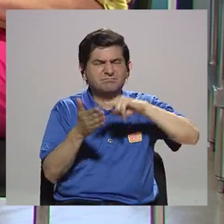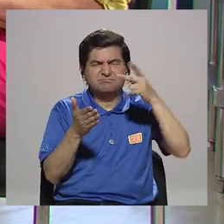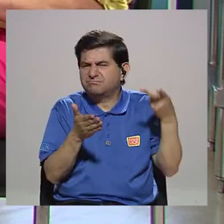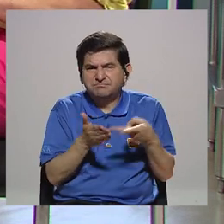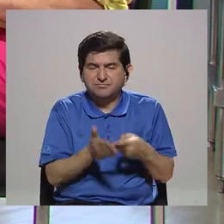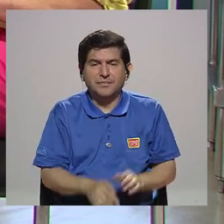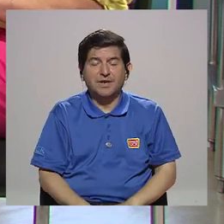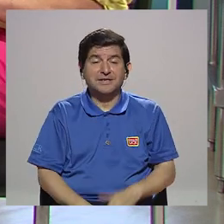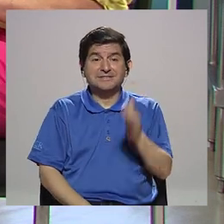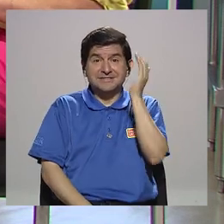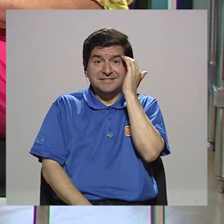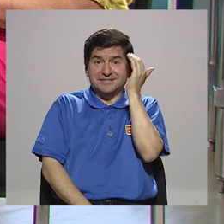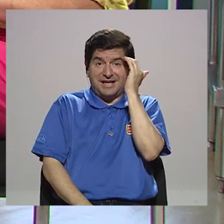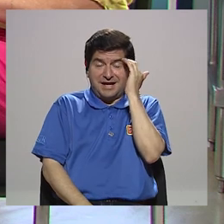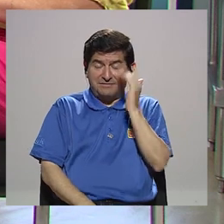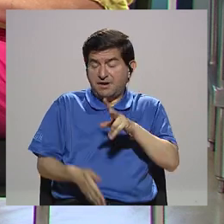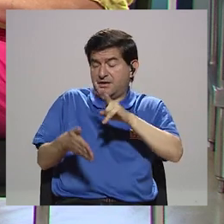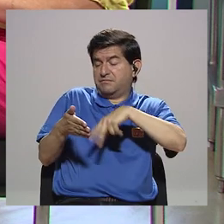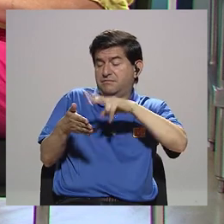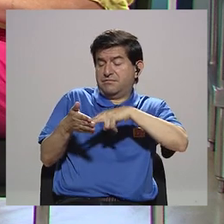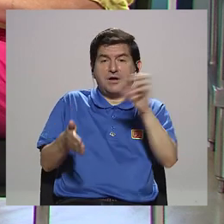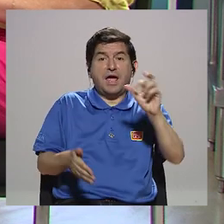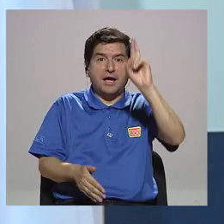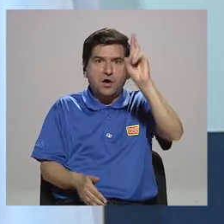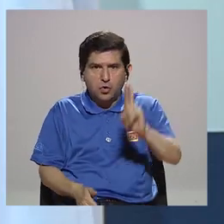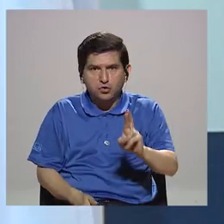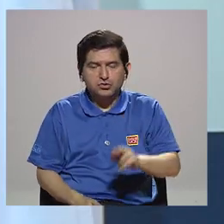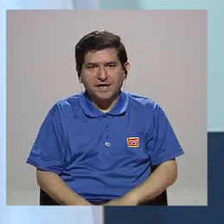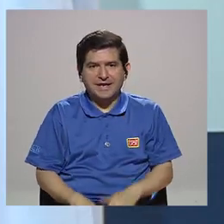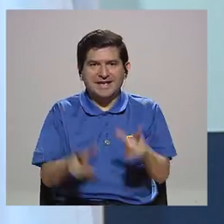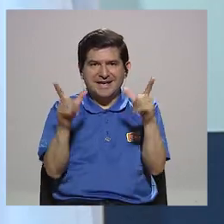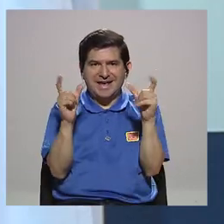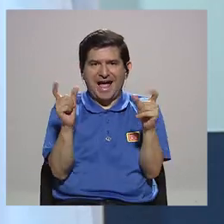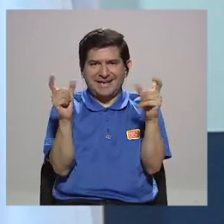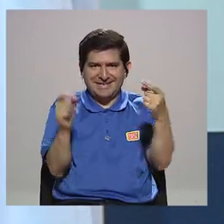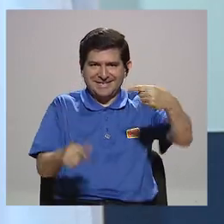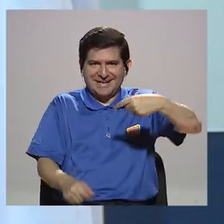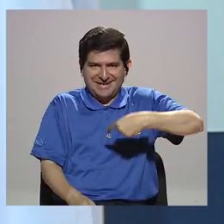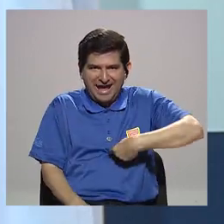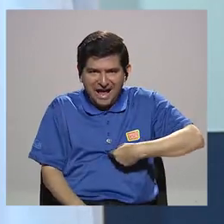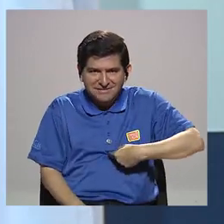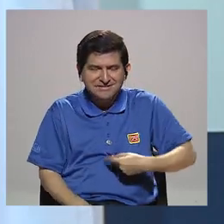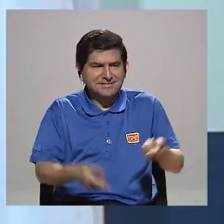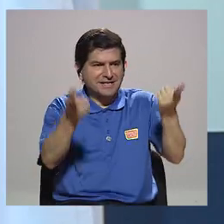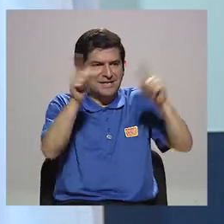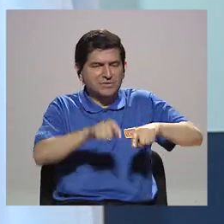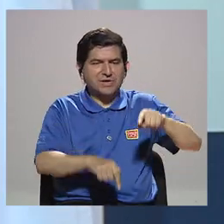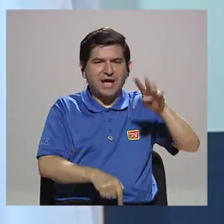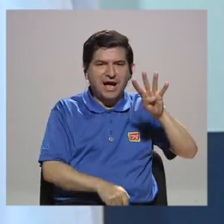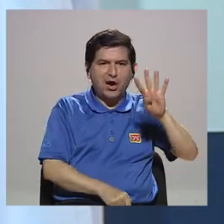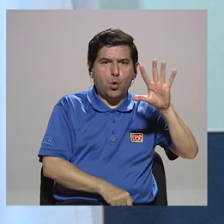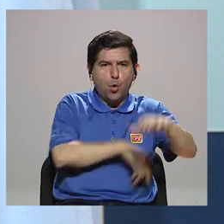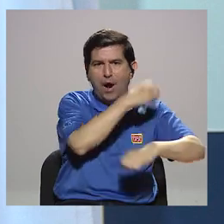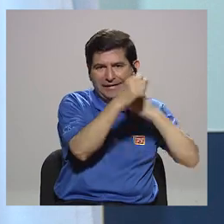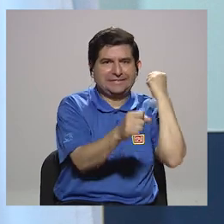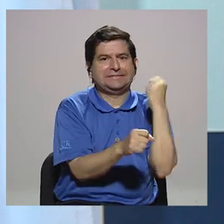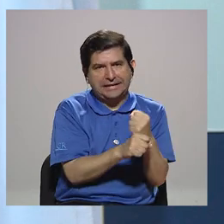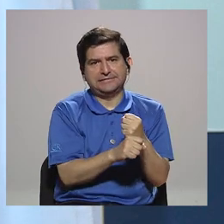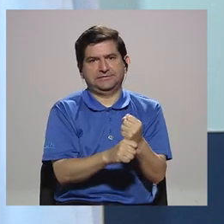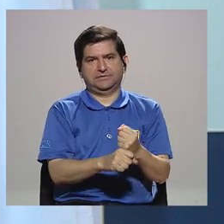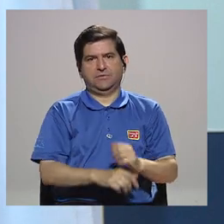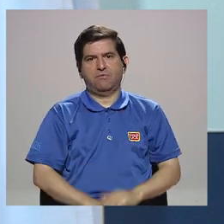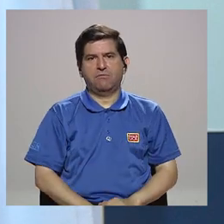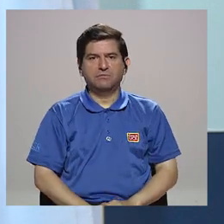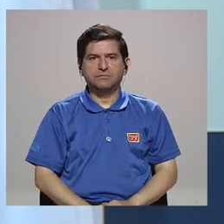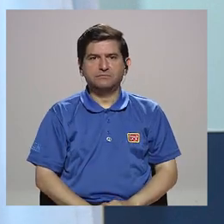¿qué quiere decir? Que si sabemos en la literatura que en Costa Rica el cáncer de estómago se da a los 45 años de